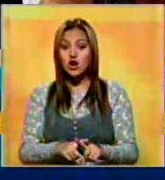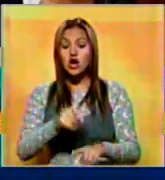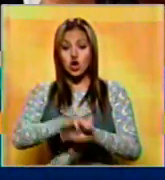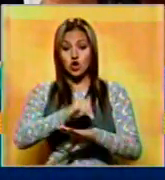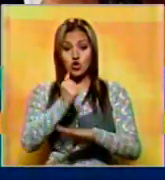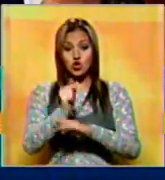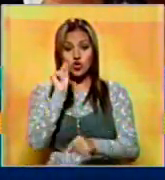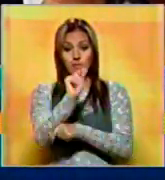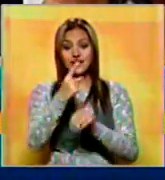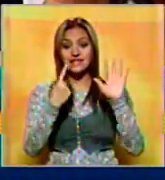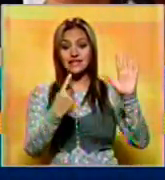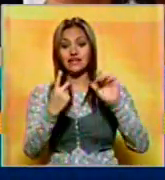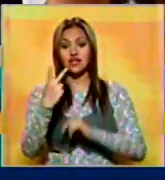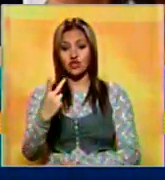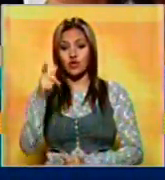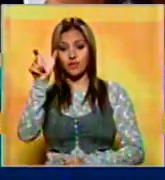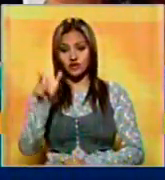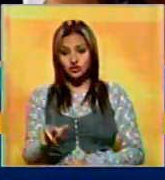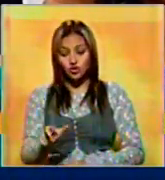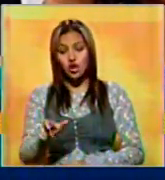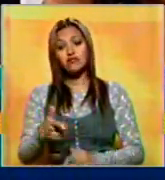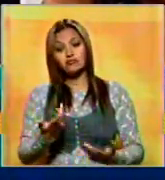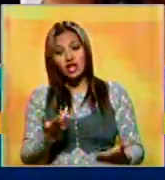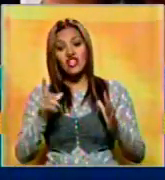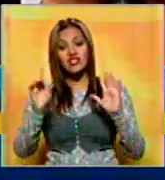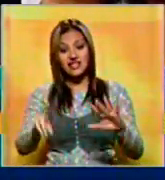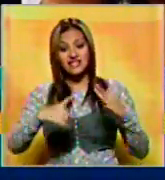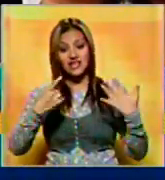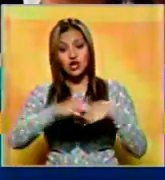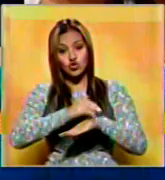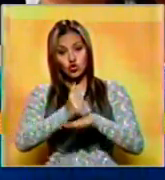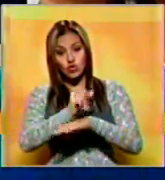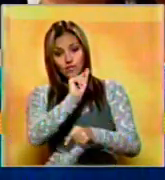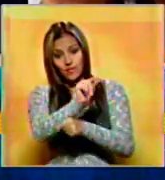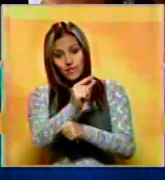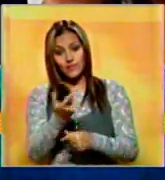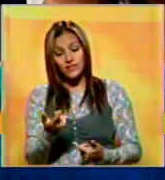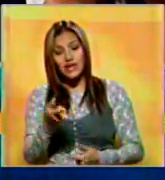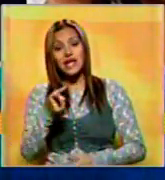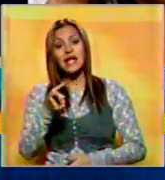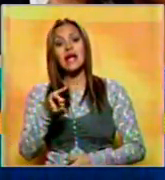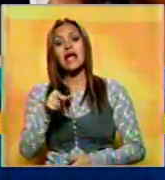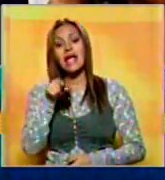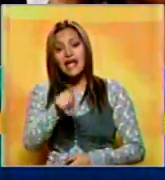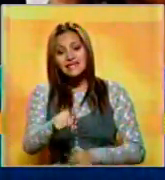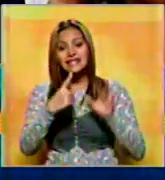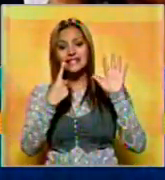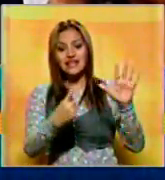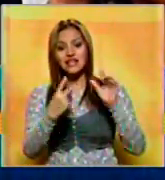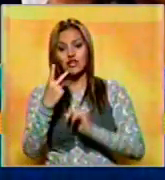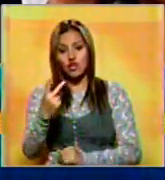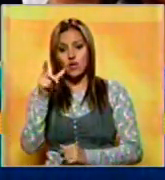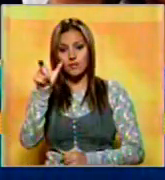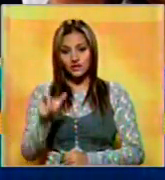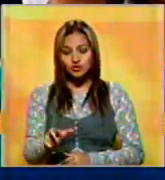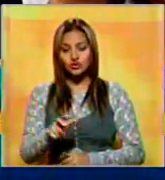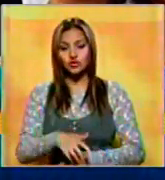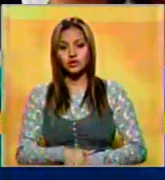acusadas 62 personas. Es decir, 16 acusaciones donde fueron acusadas 62